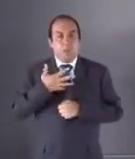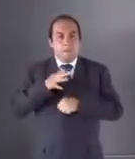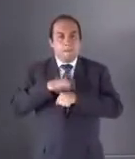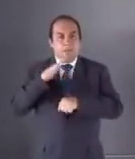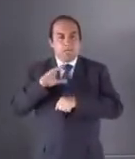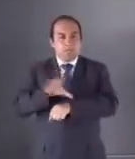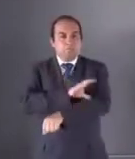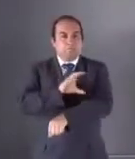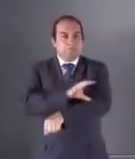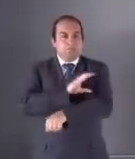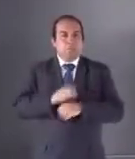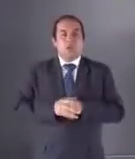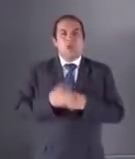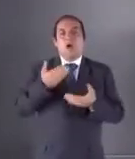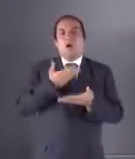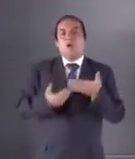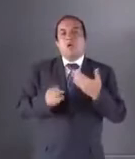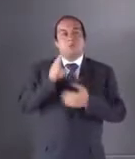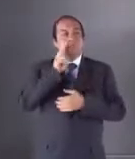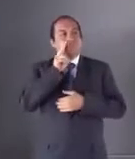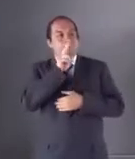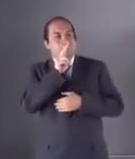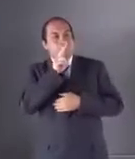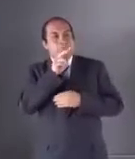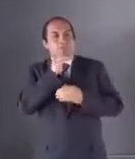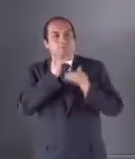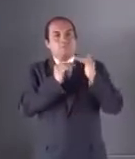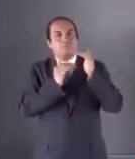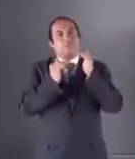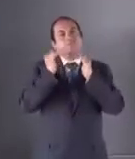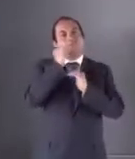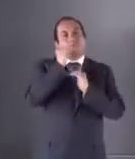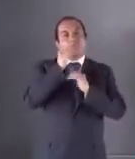a visitar en la parte superior.